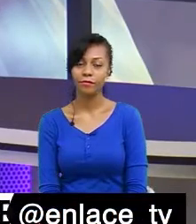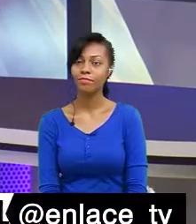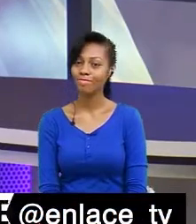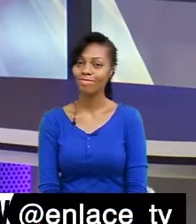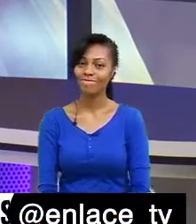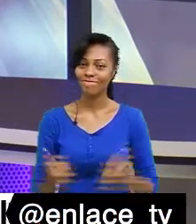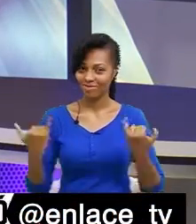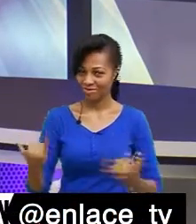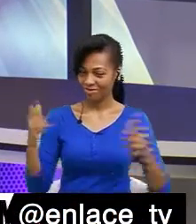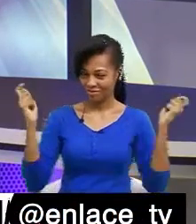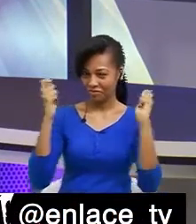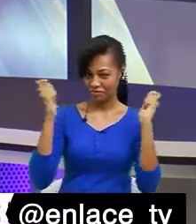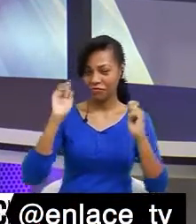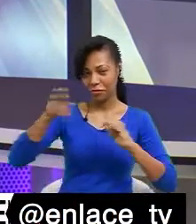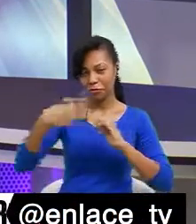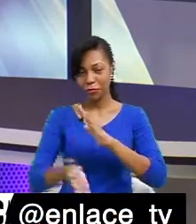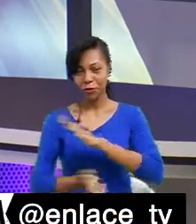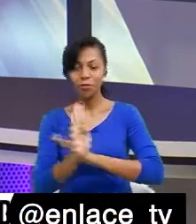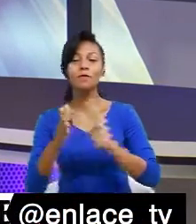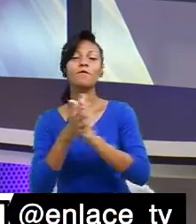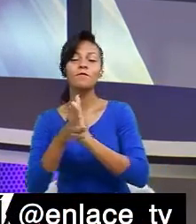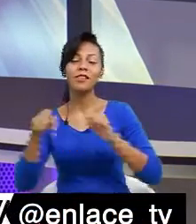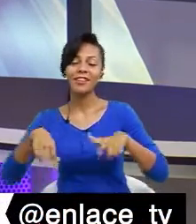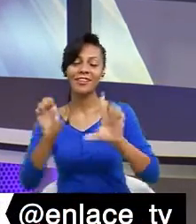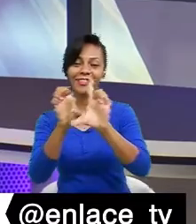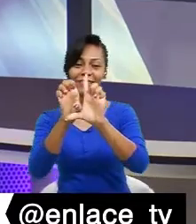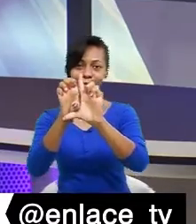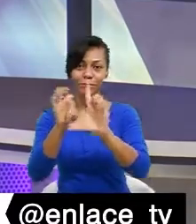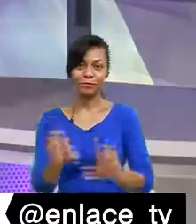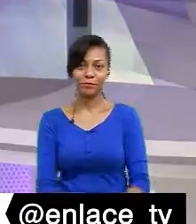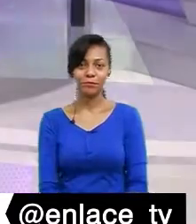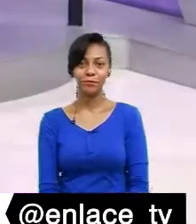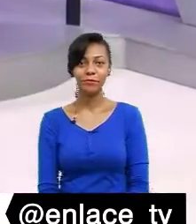Hacemos una pausa, ya regresamos con más información a Enlace Noticias.